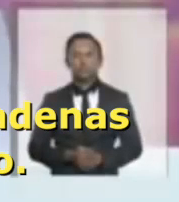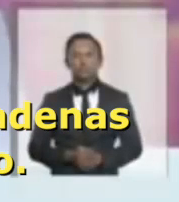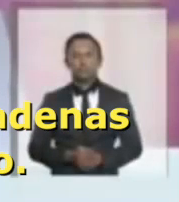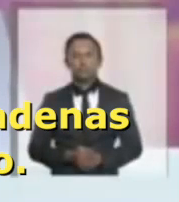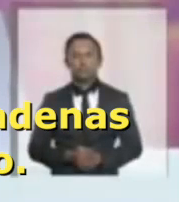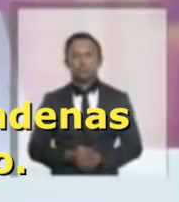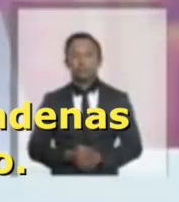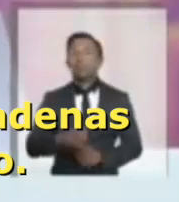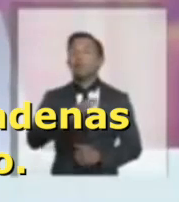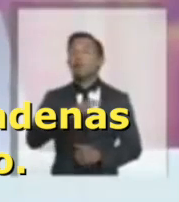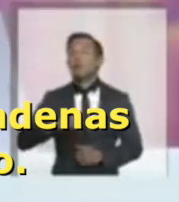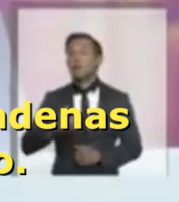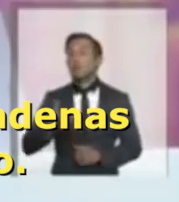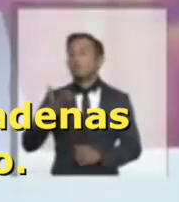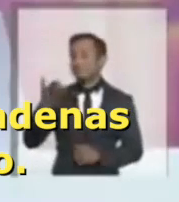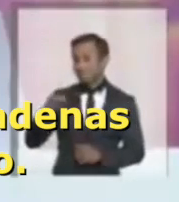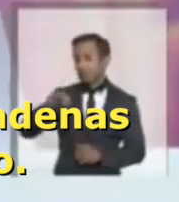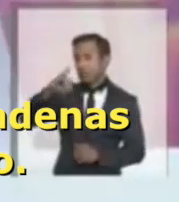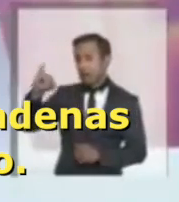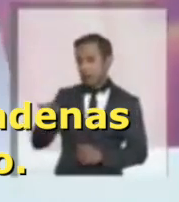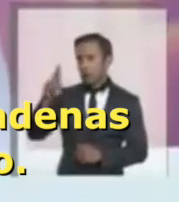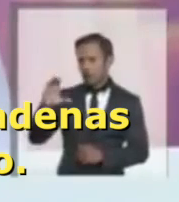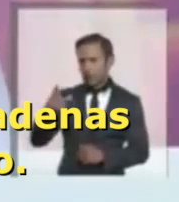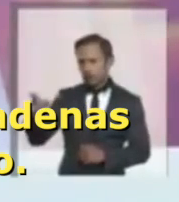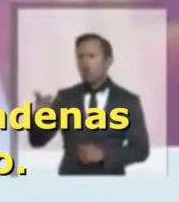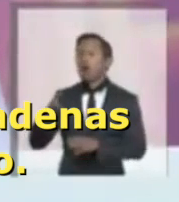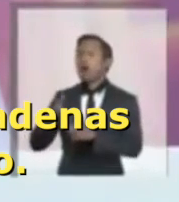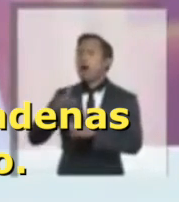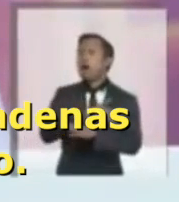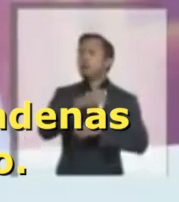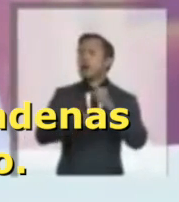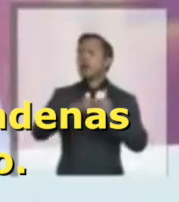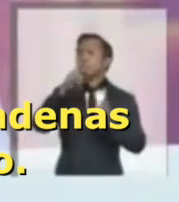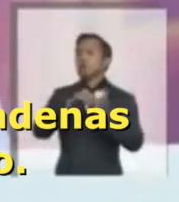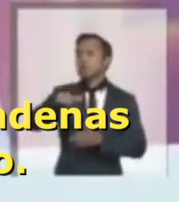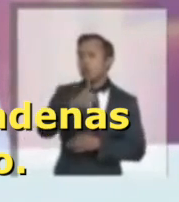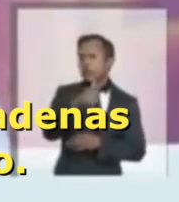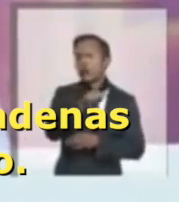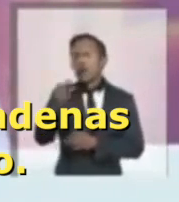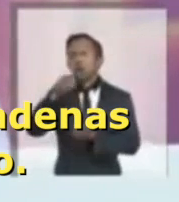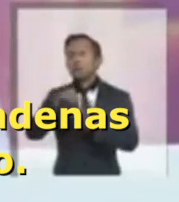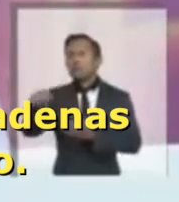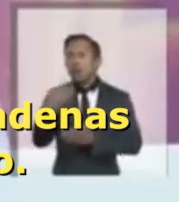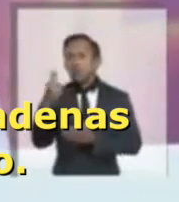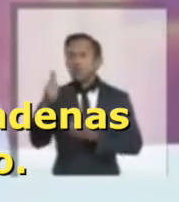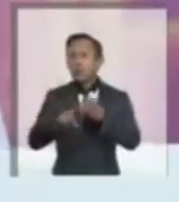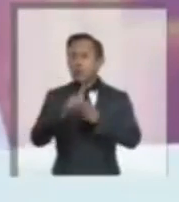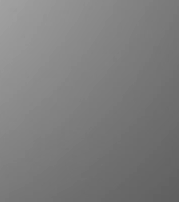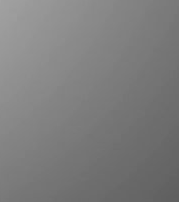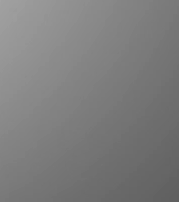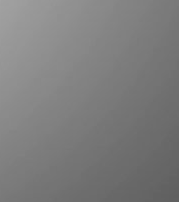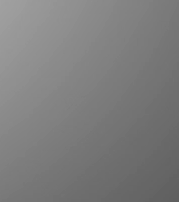el encuentro se transmitirá igualmente por las cadenas nacionales y las emisoras públicas de televisión y radio